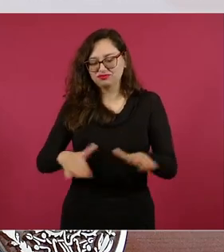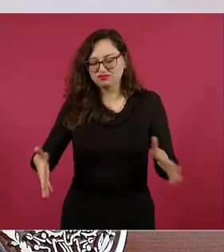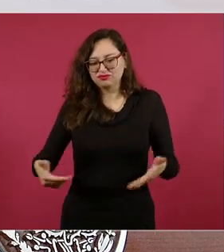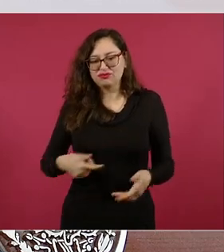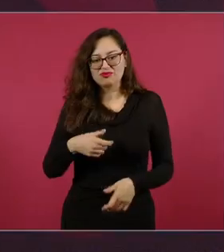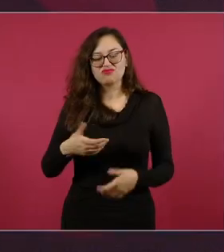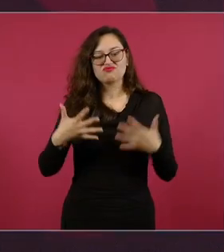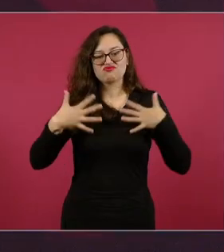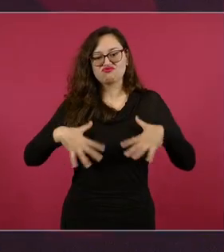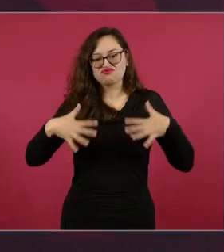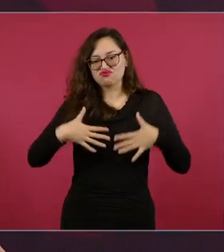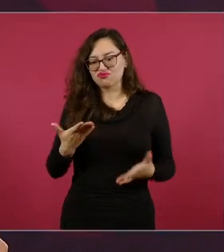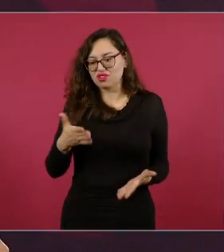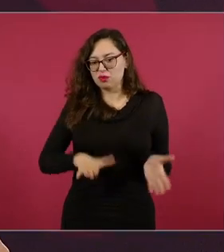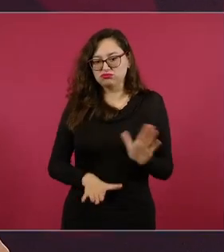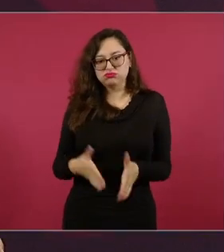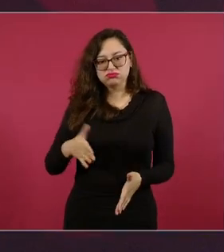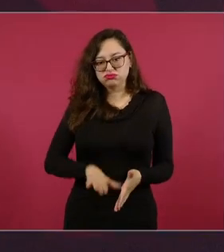Con la ropa,